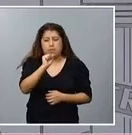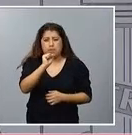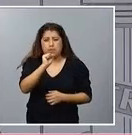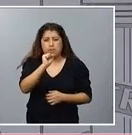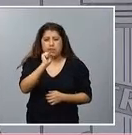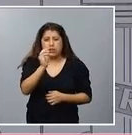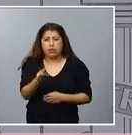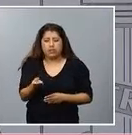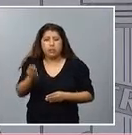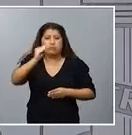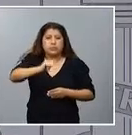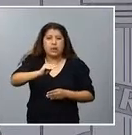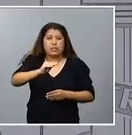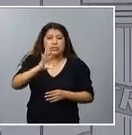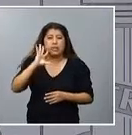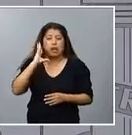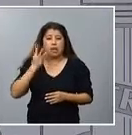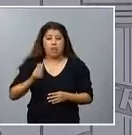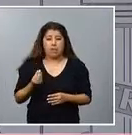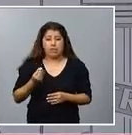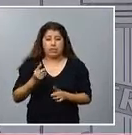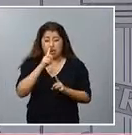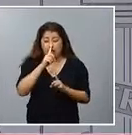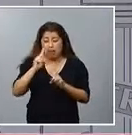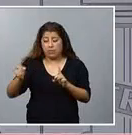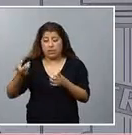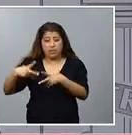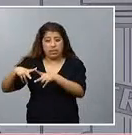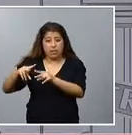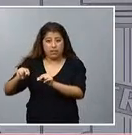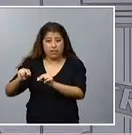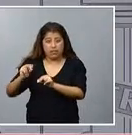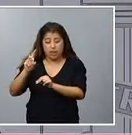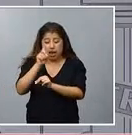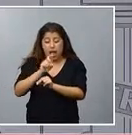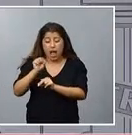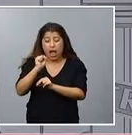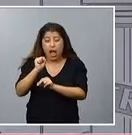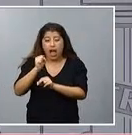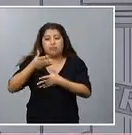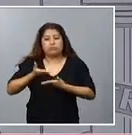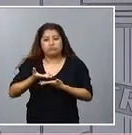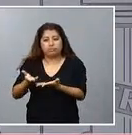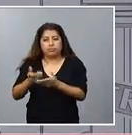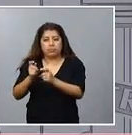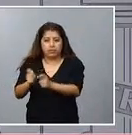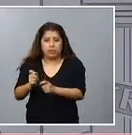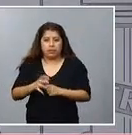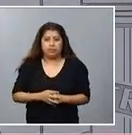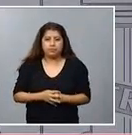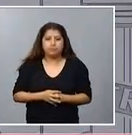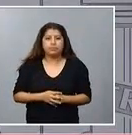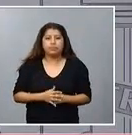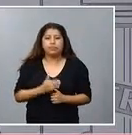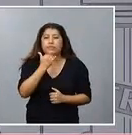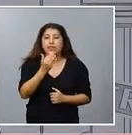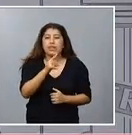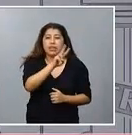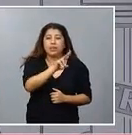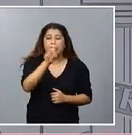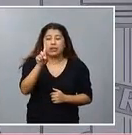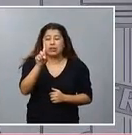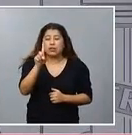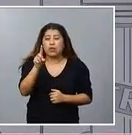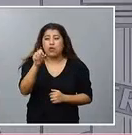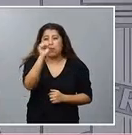a Palestina de aquí a final de año. En 2023 vamos a llegar, en consecuencia, a casi 21,5 millones